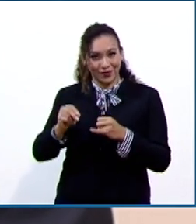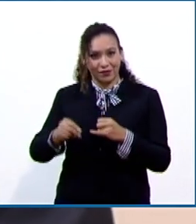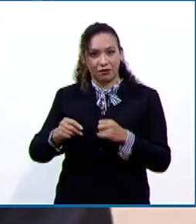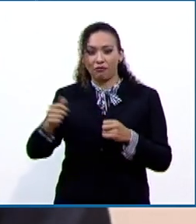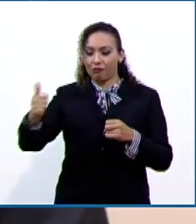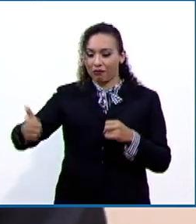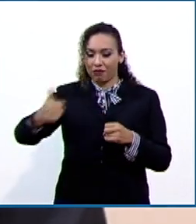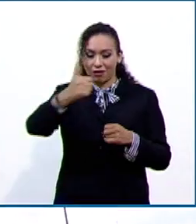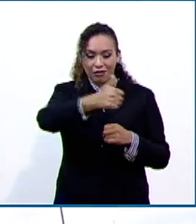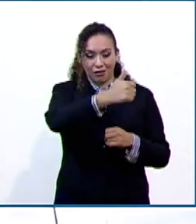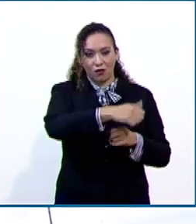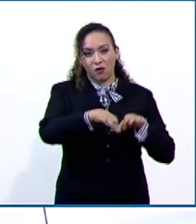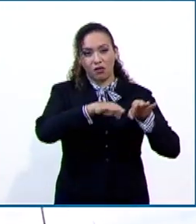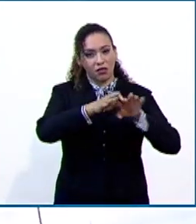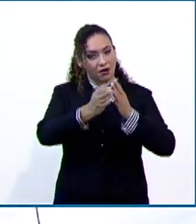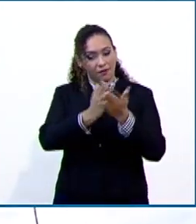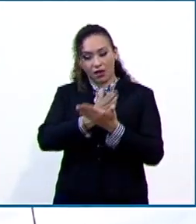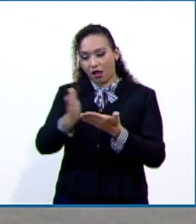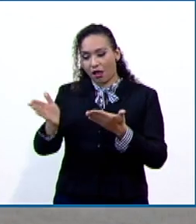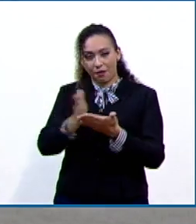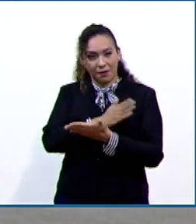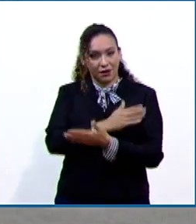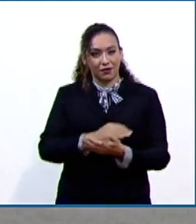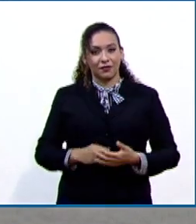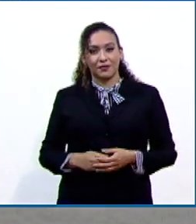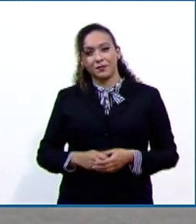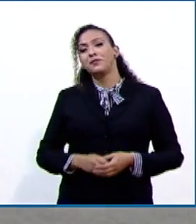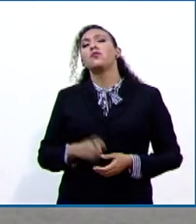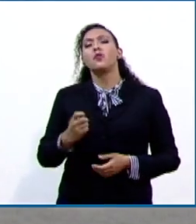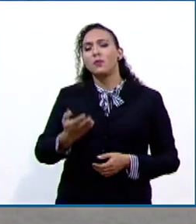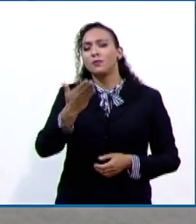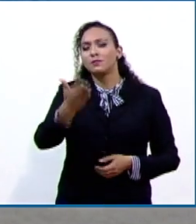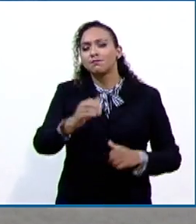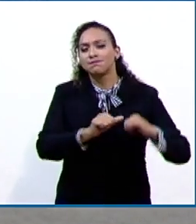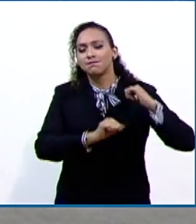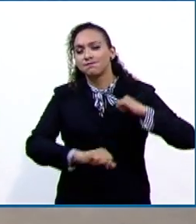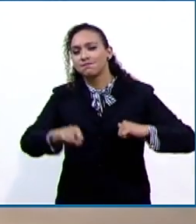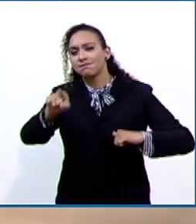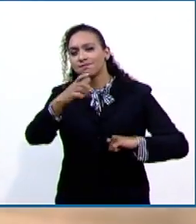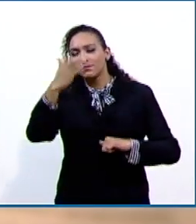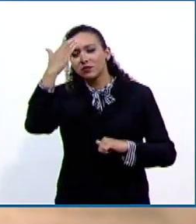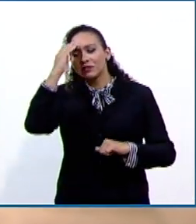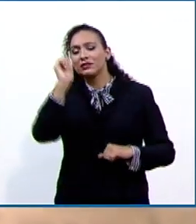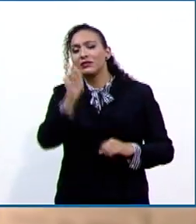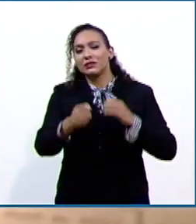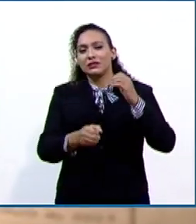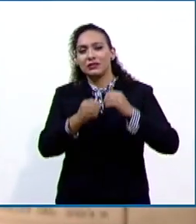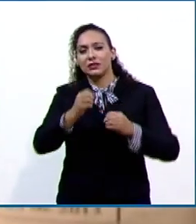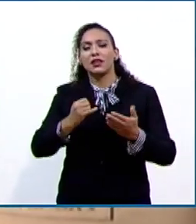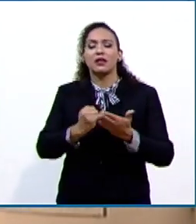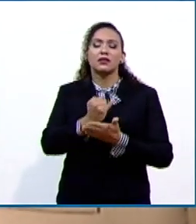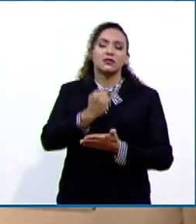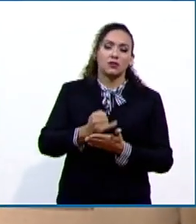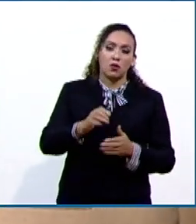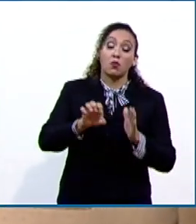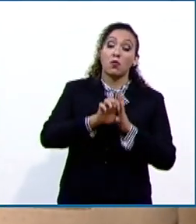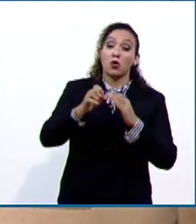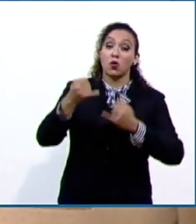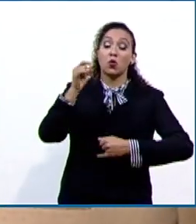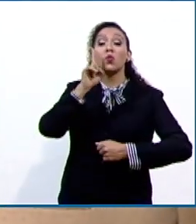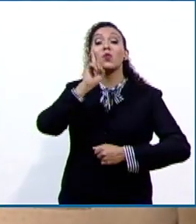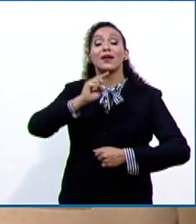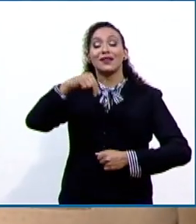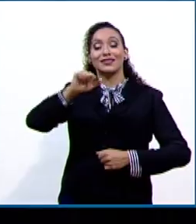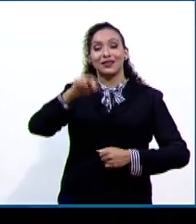ahorita ocurriendo. Llamaron a las autoridades demandadas a conocer las decisiones judiciales como la que emitió la jueza